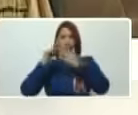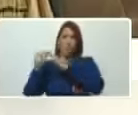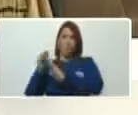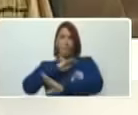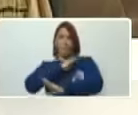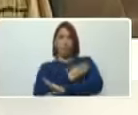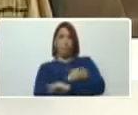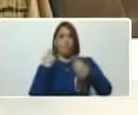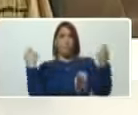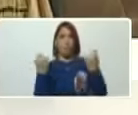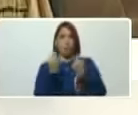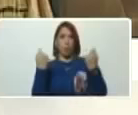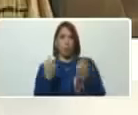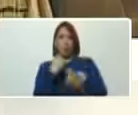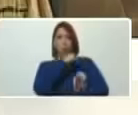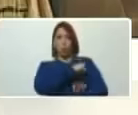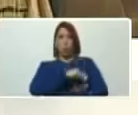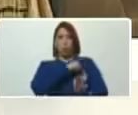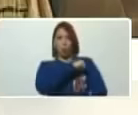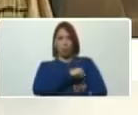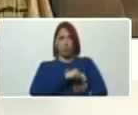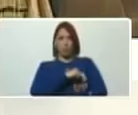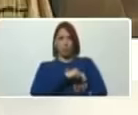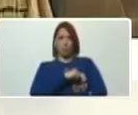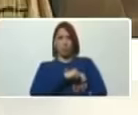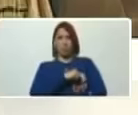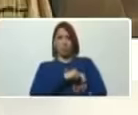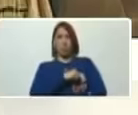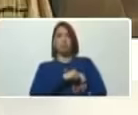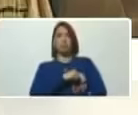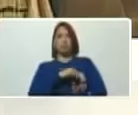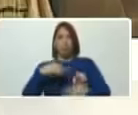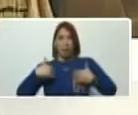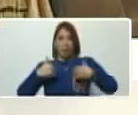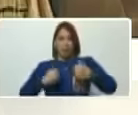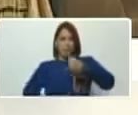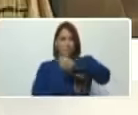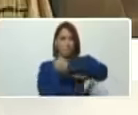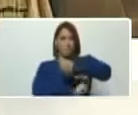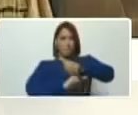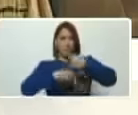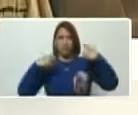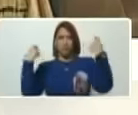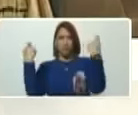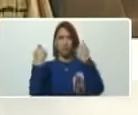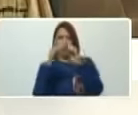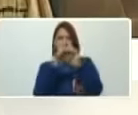los comités de salud de la base popular. En el caso